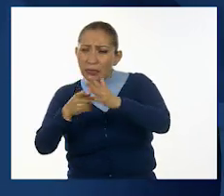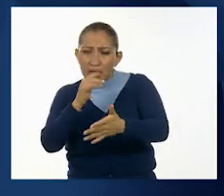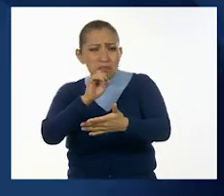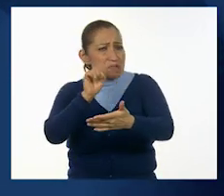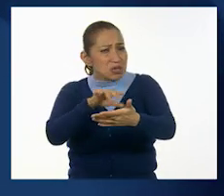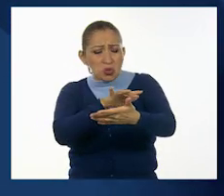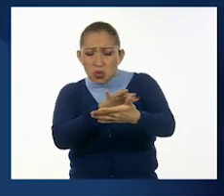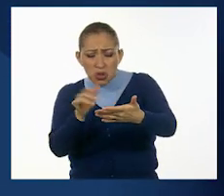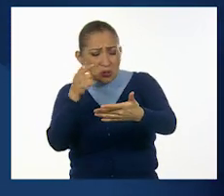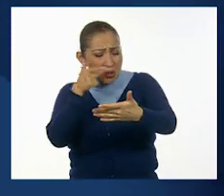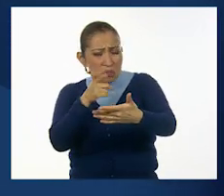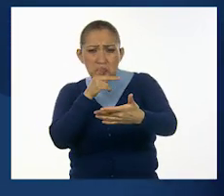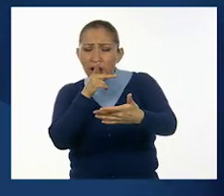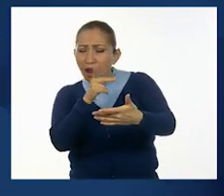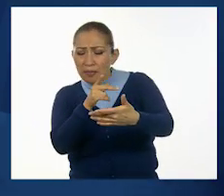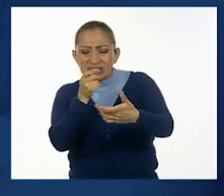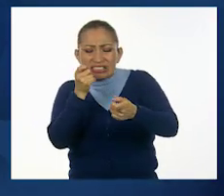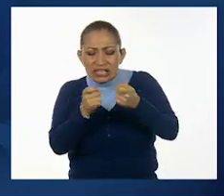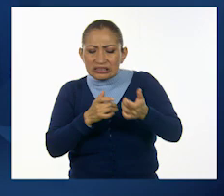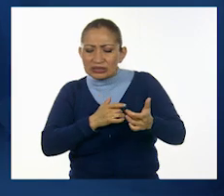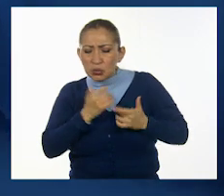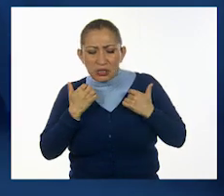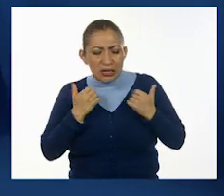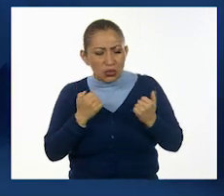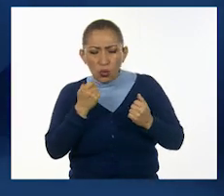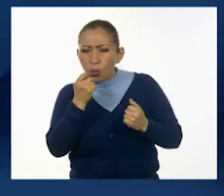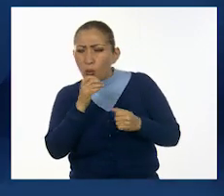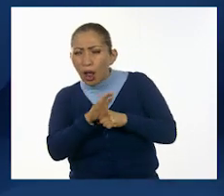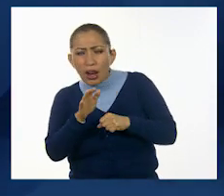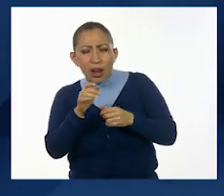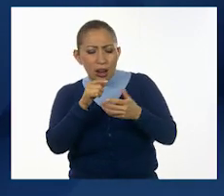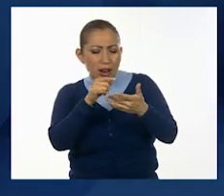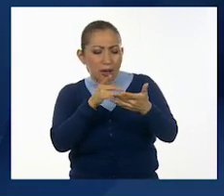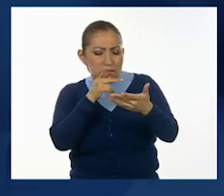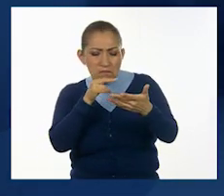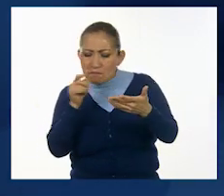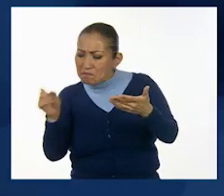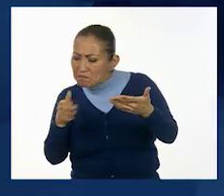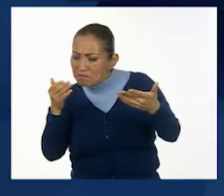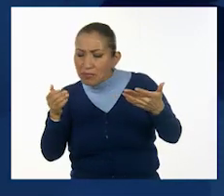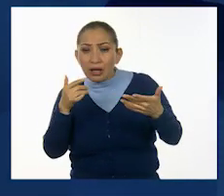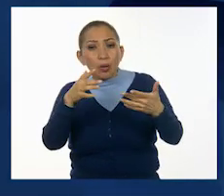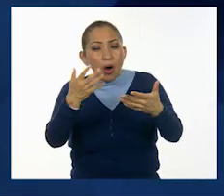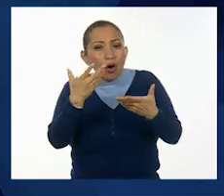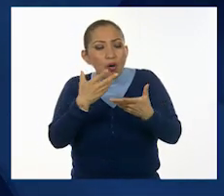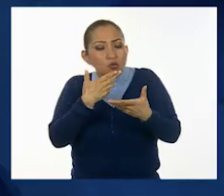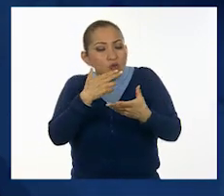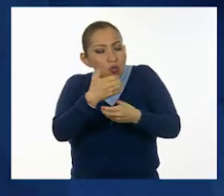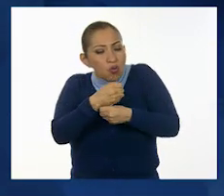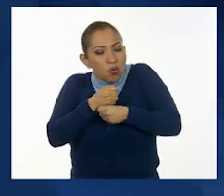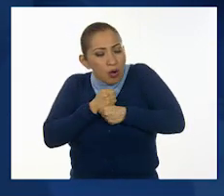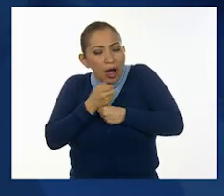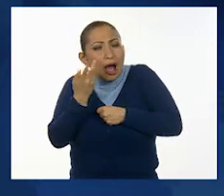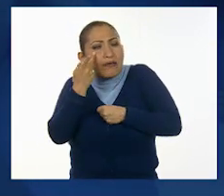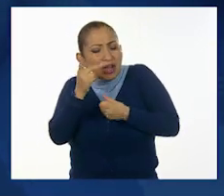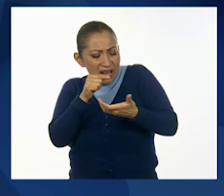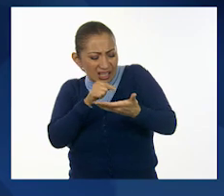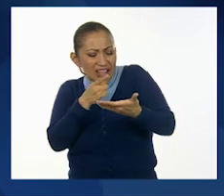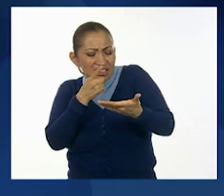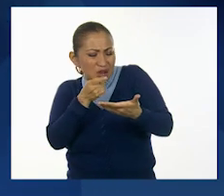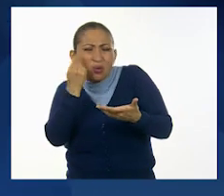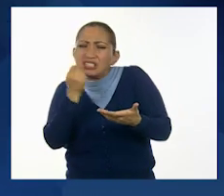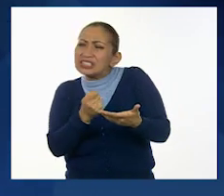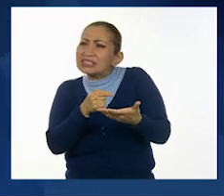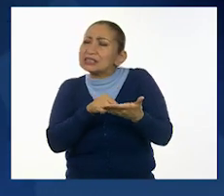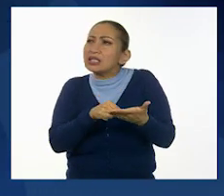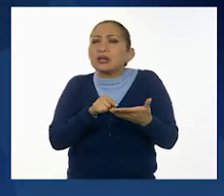releas, identifiques las palabras que no entiendes, que trates de apropiártelo y decir, a ver, ¿por qué quiso decir